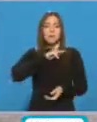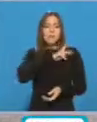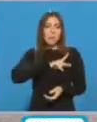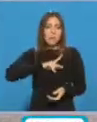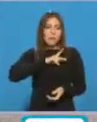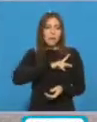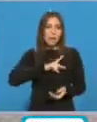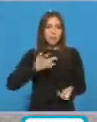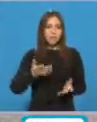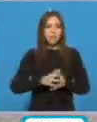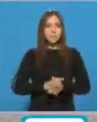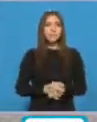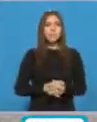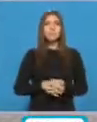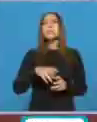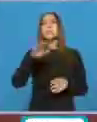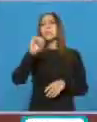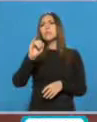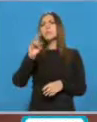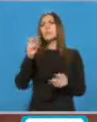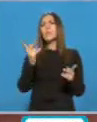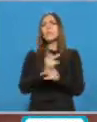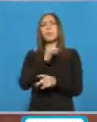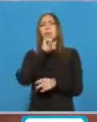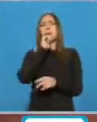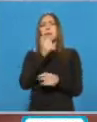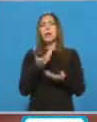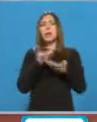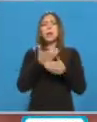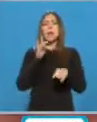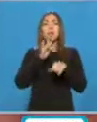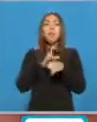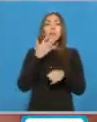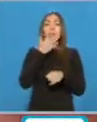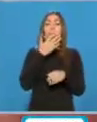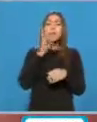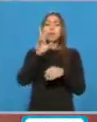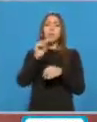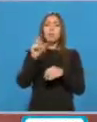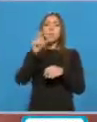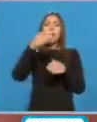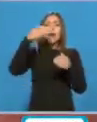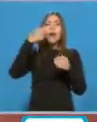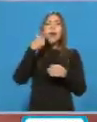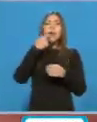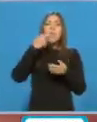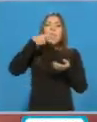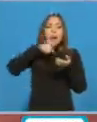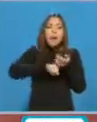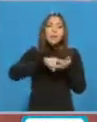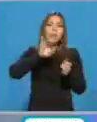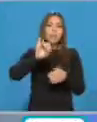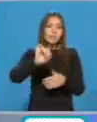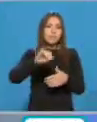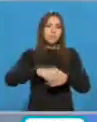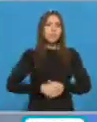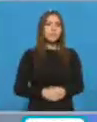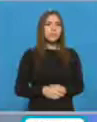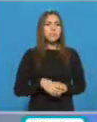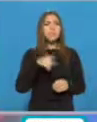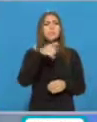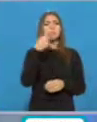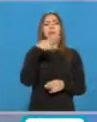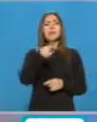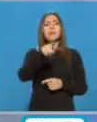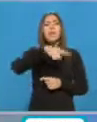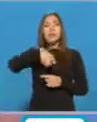morderte fuerte, así como un ratito estar o sea, no es con la lengüita, ¿no? No. Okay. Mencionas algo bien interesante que es la tenencia en cautiverio, pero